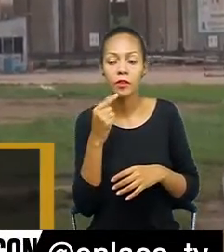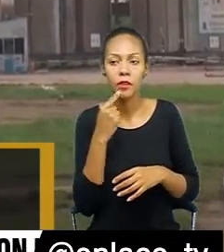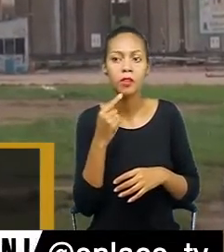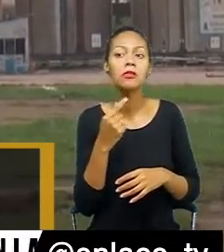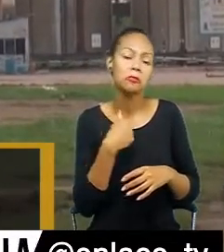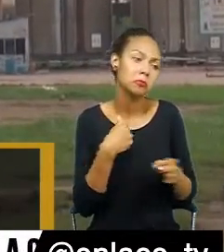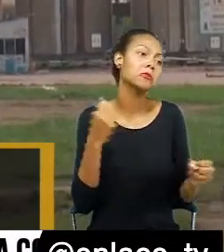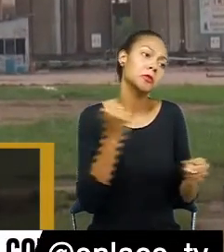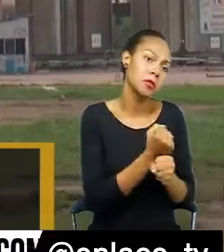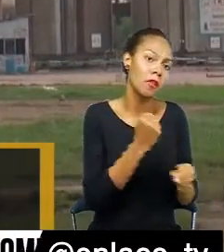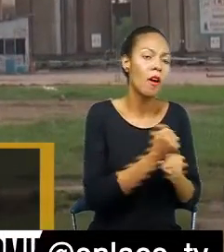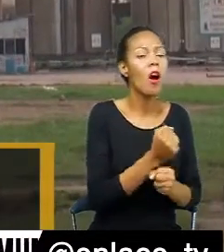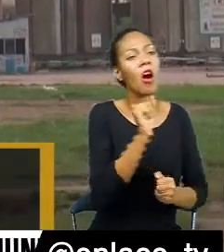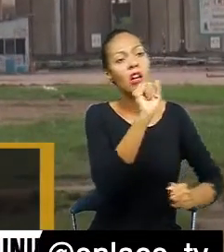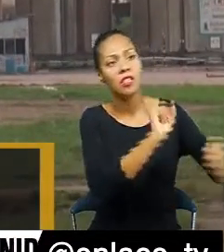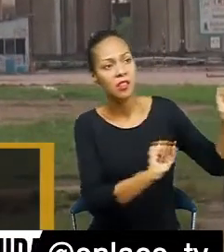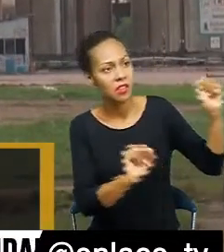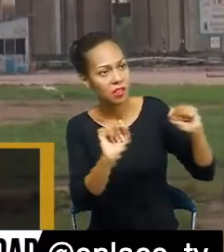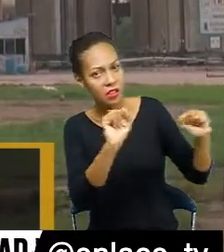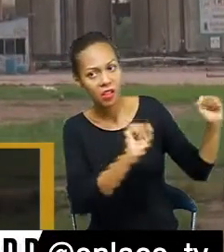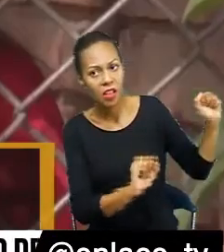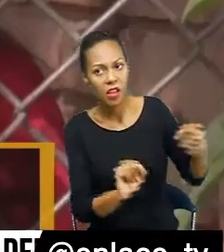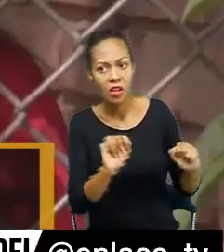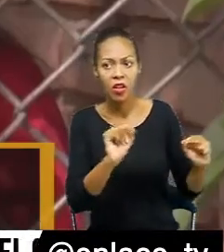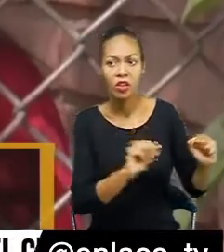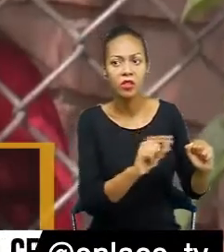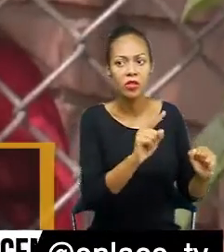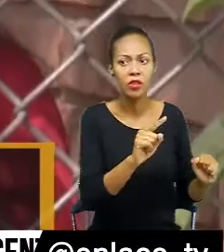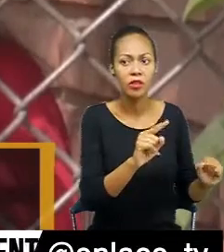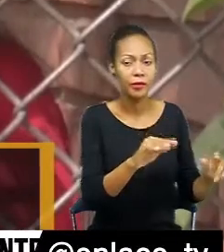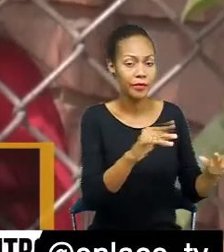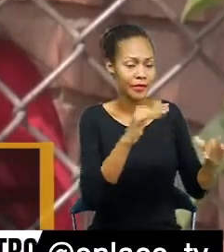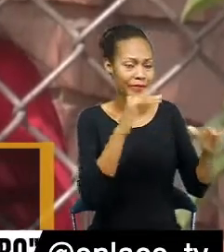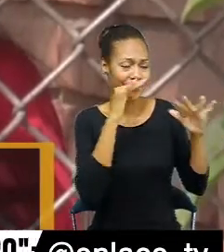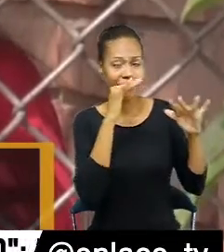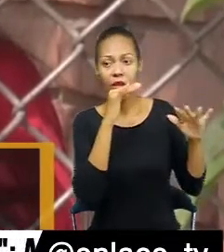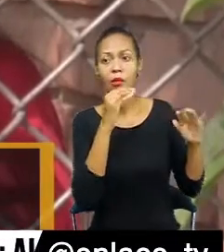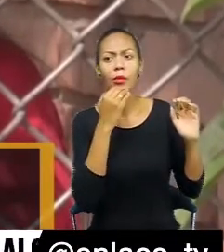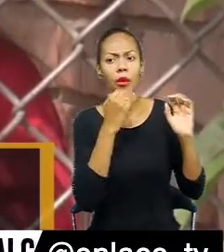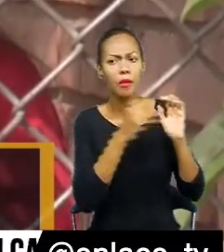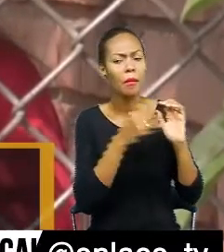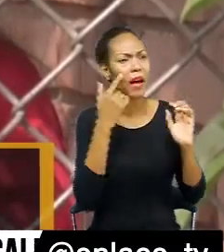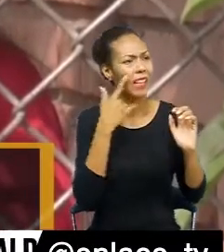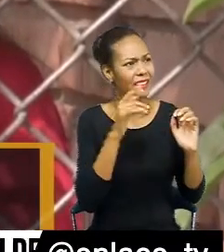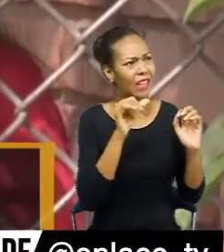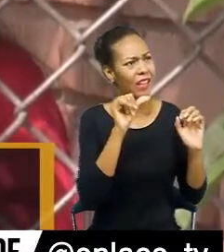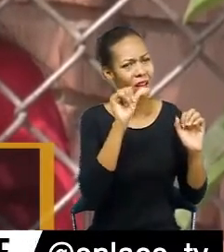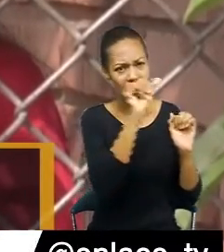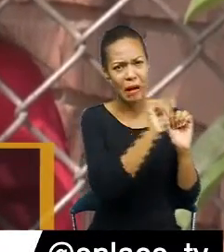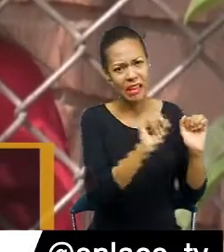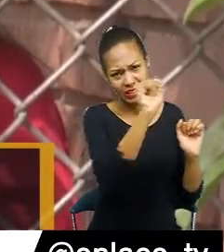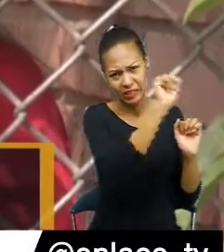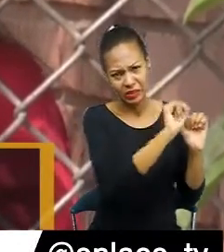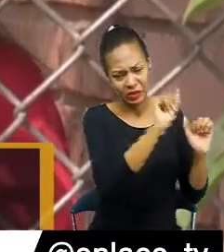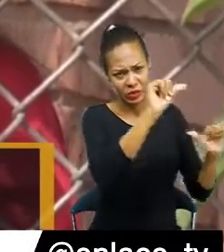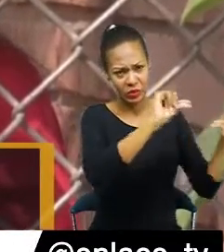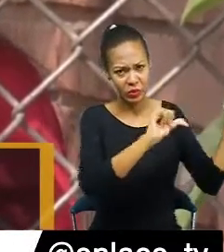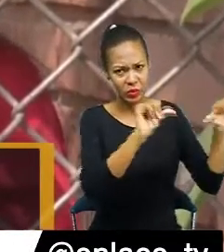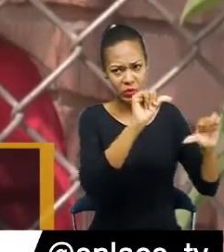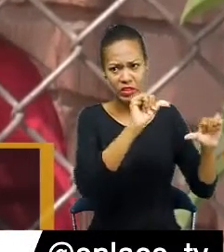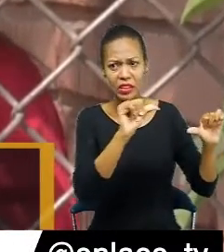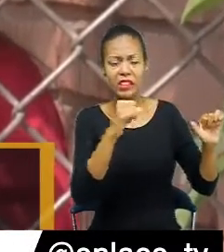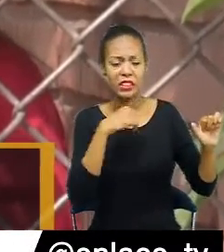disponía a realizar el aseo en el área de metalistería. Al parecer el Barsol que manipulamos ese día estaba contaminado con otro agente